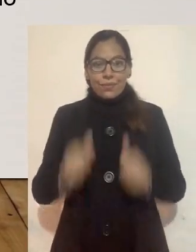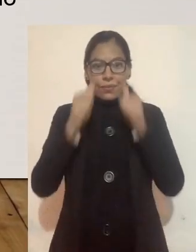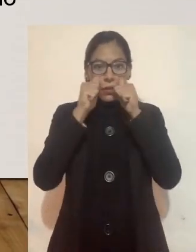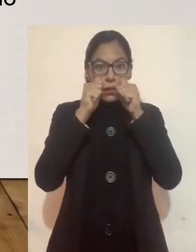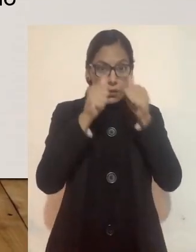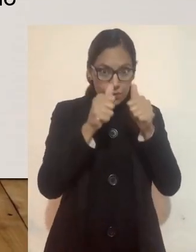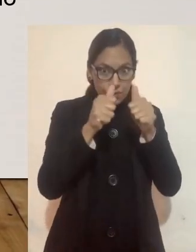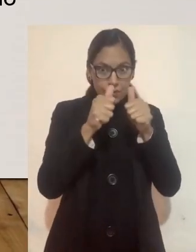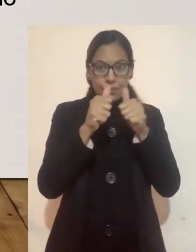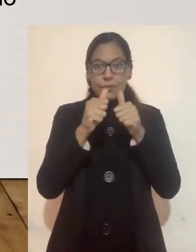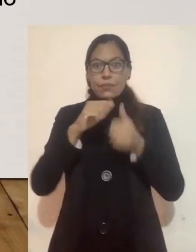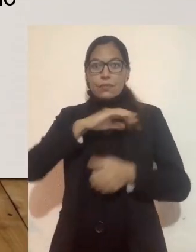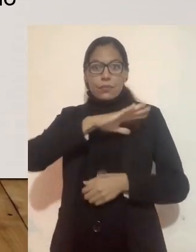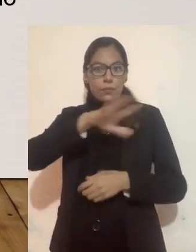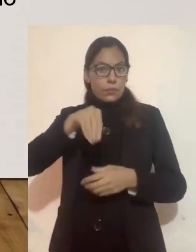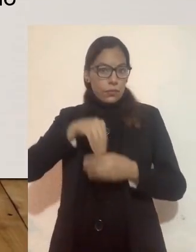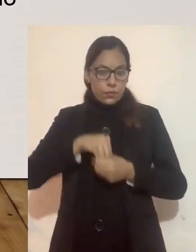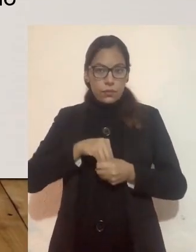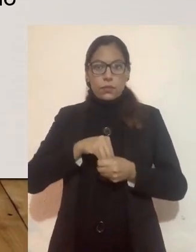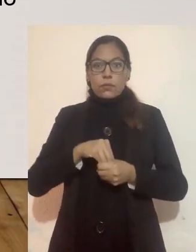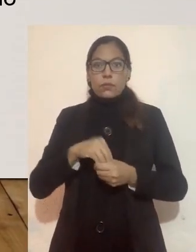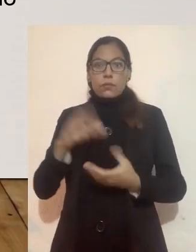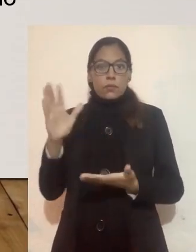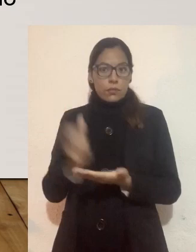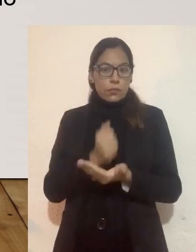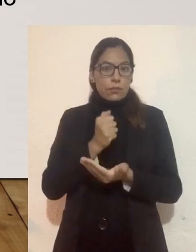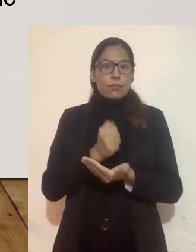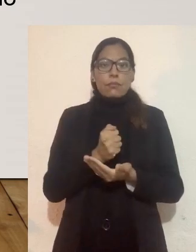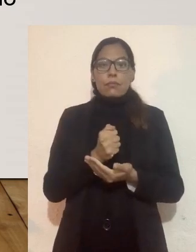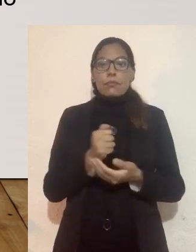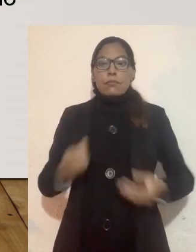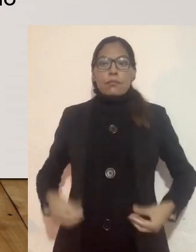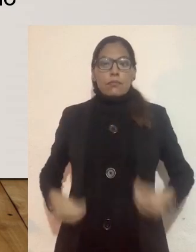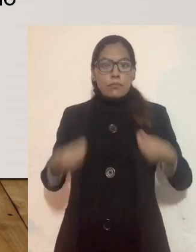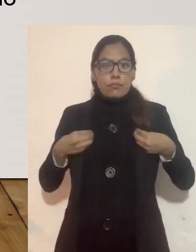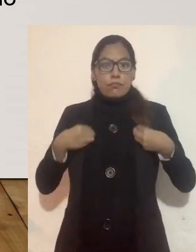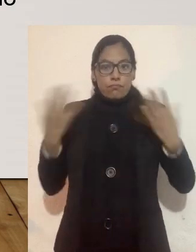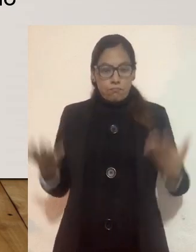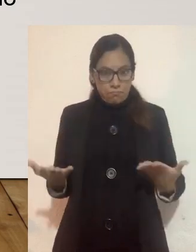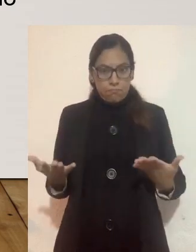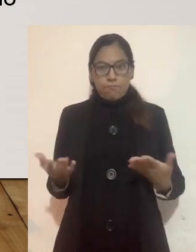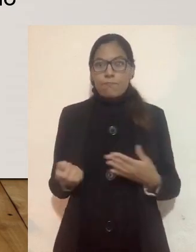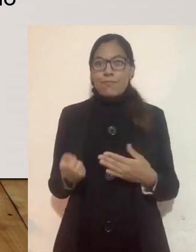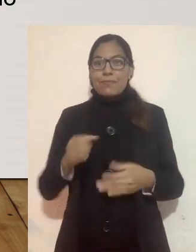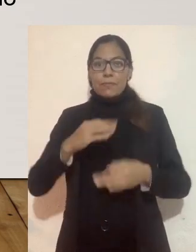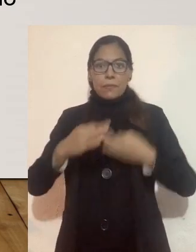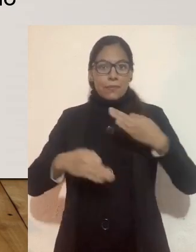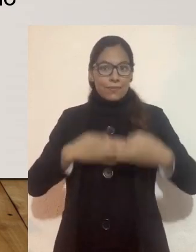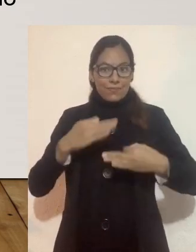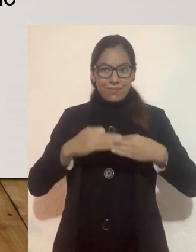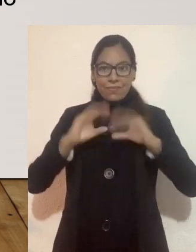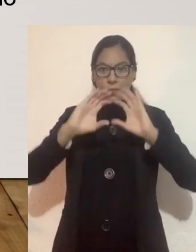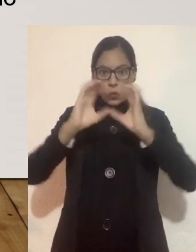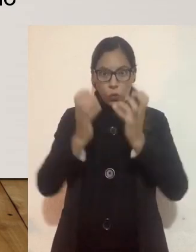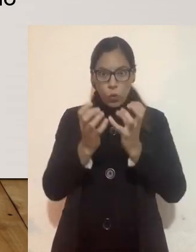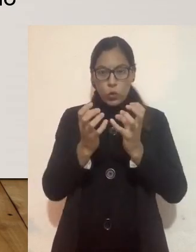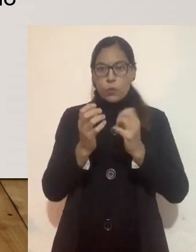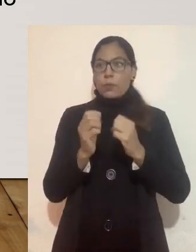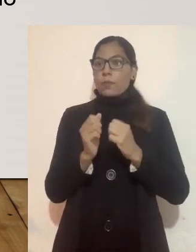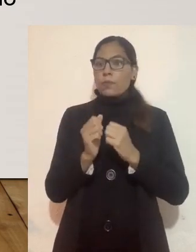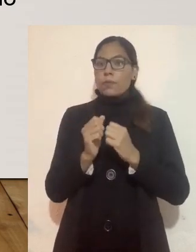La atención plena se logra viviendo en el presente, estando plenamente